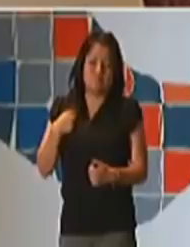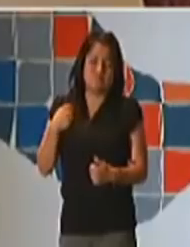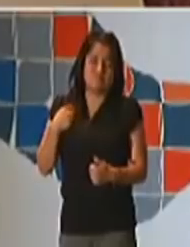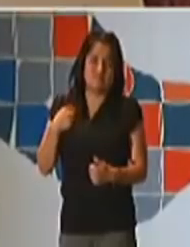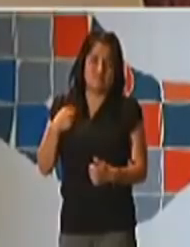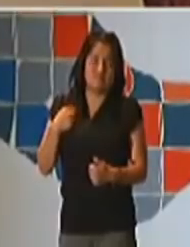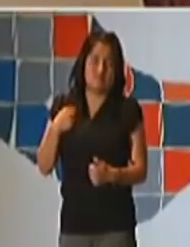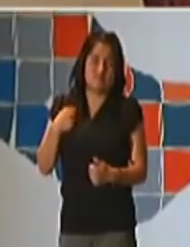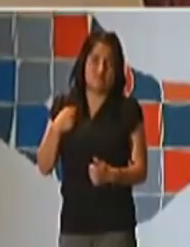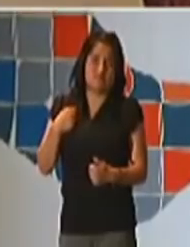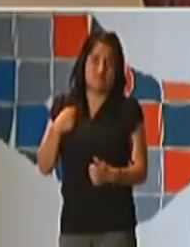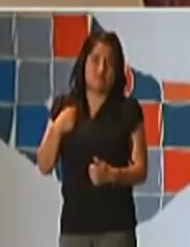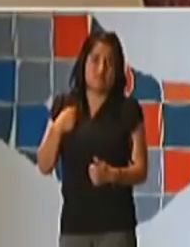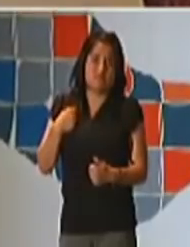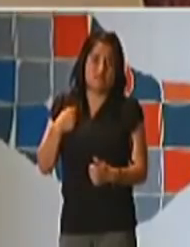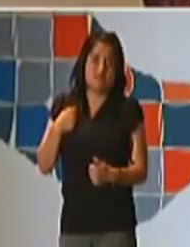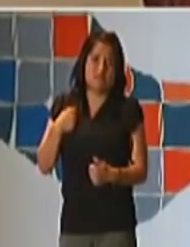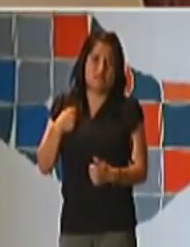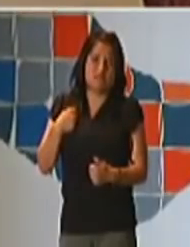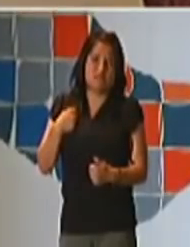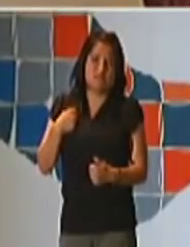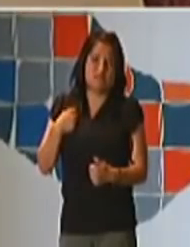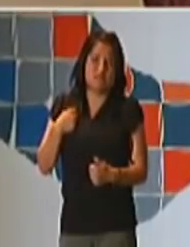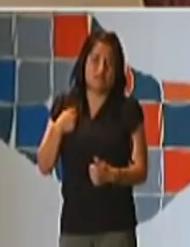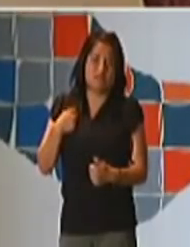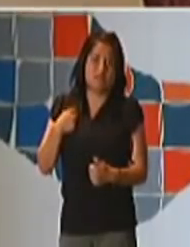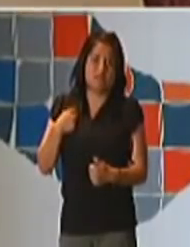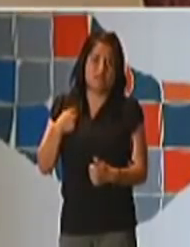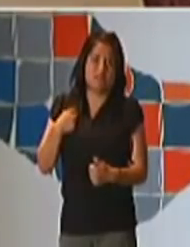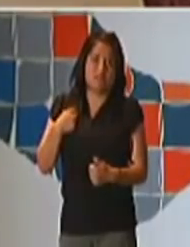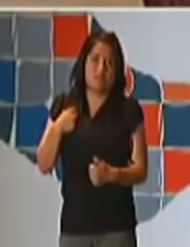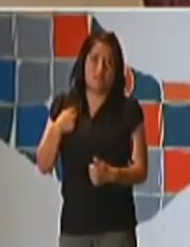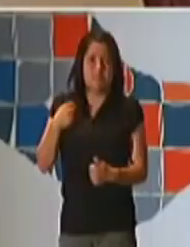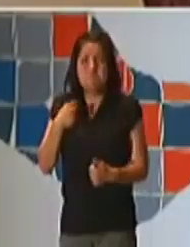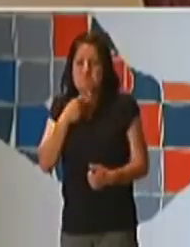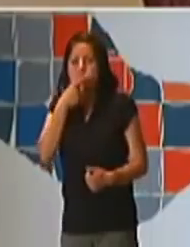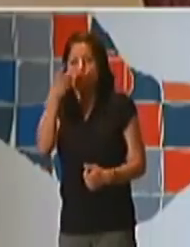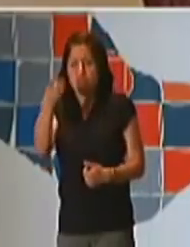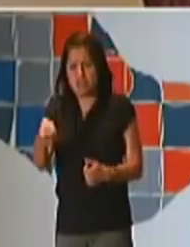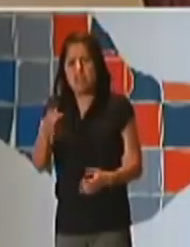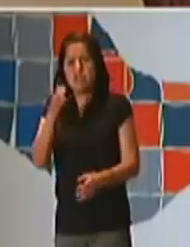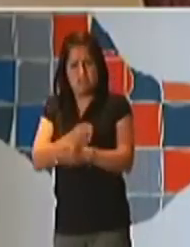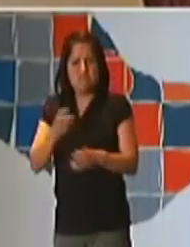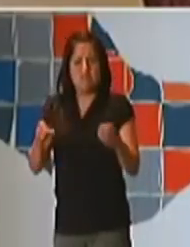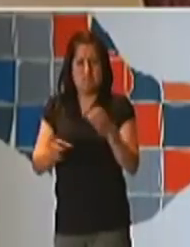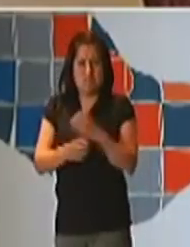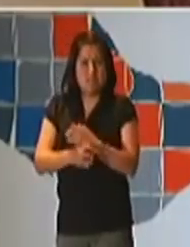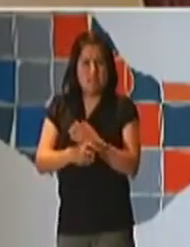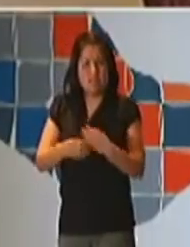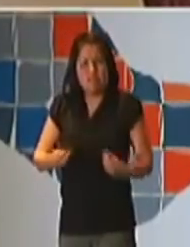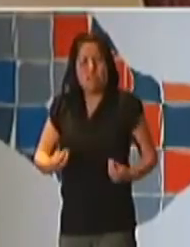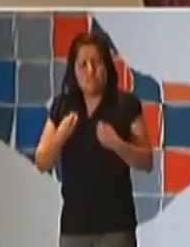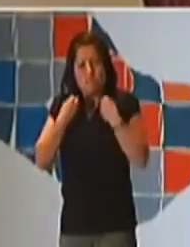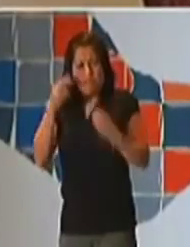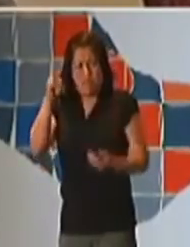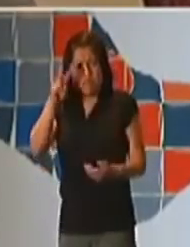un par de de cosas así que tengan más que ver con la realidad de carne y hueso como la historia de Maruja el